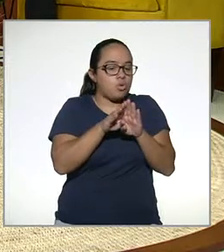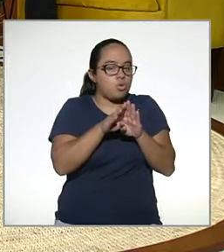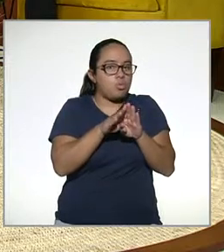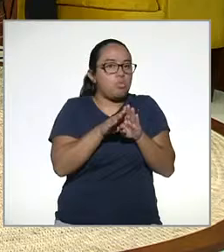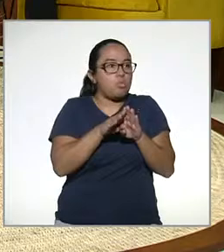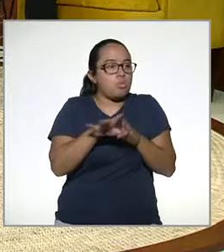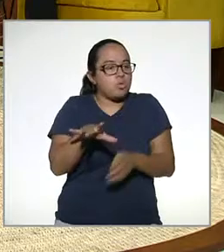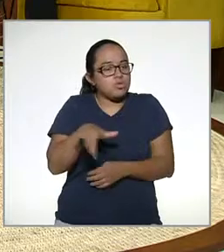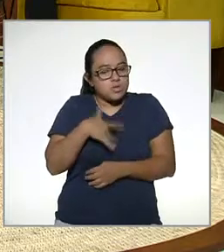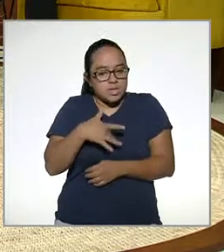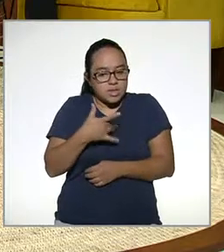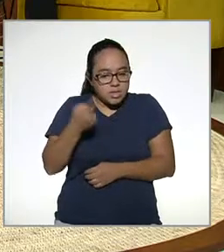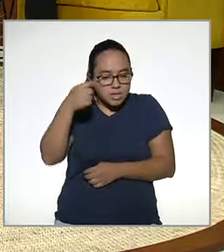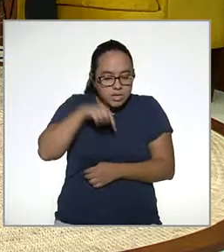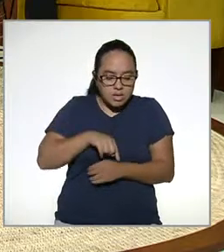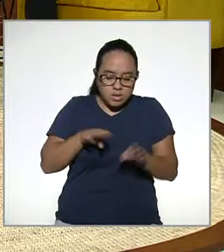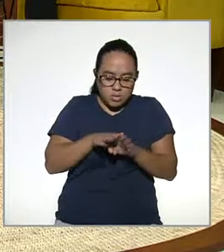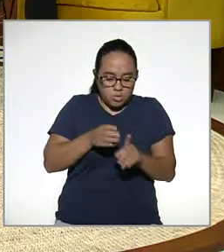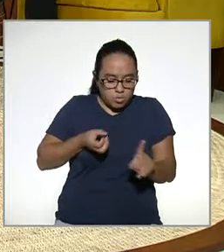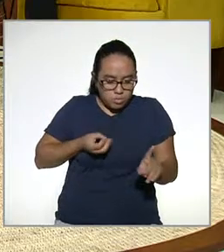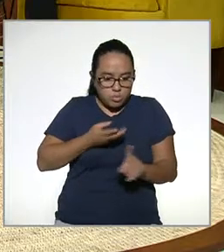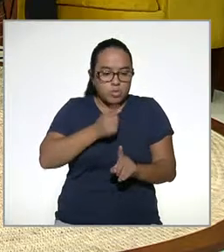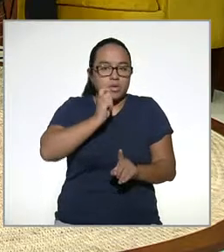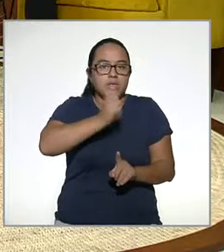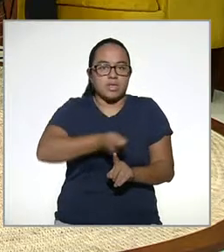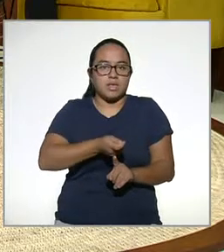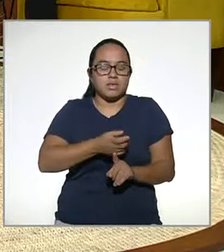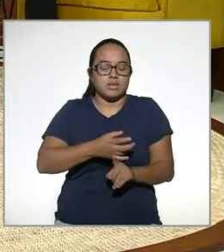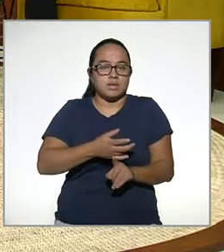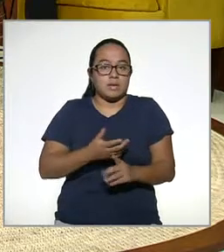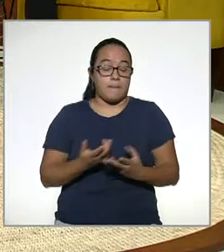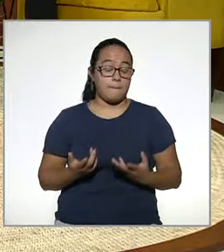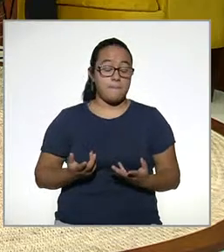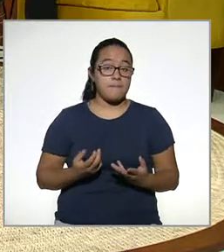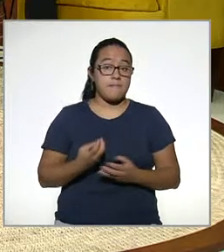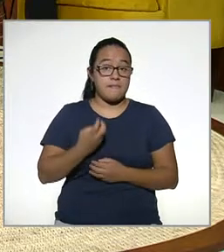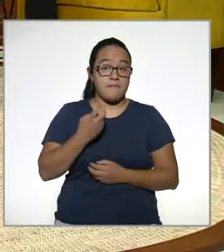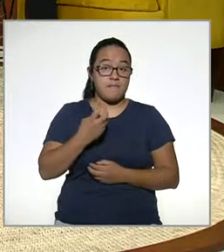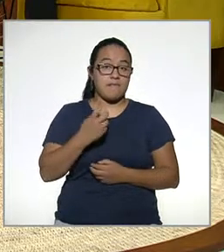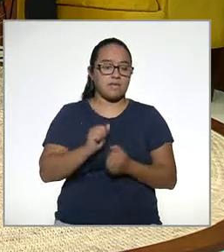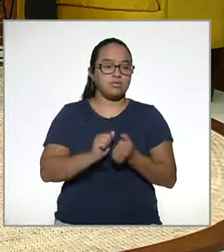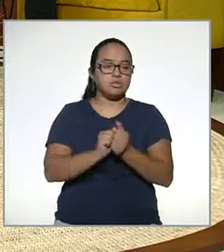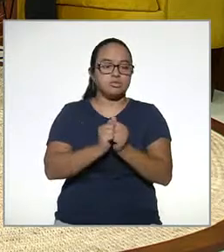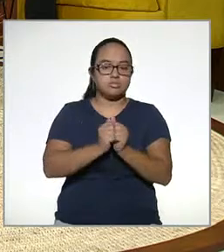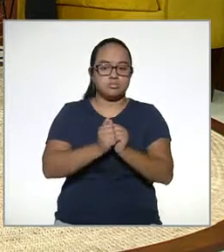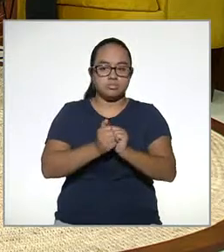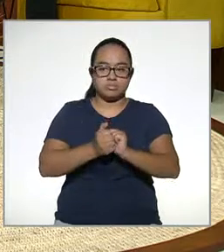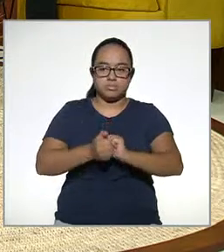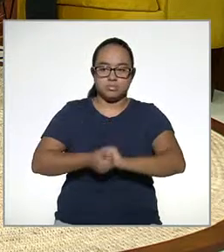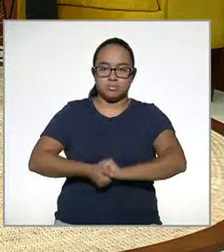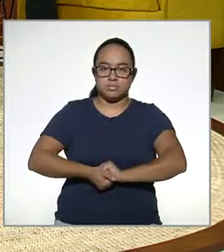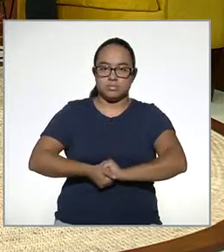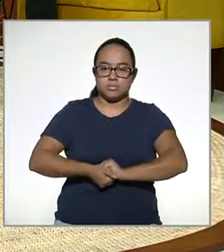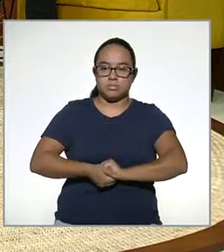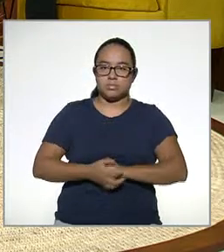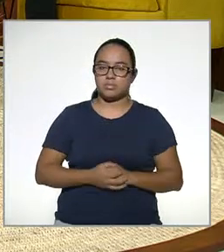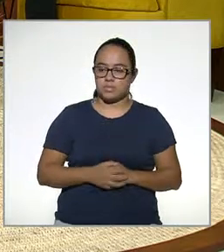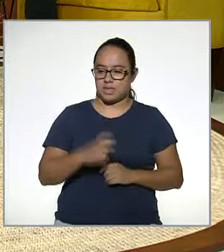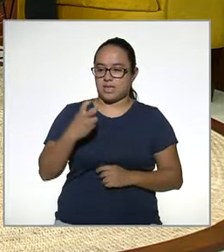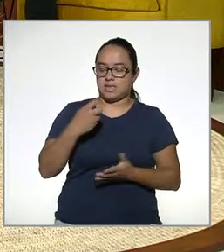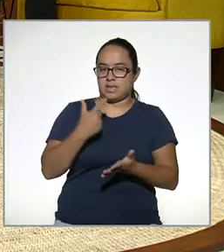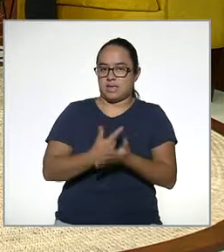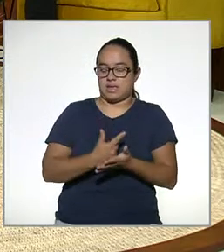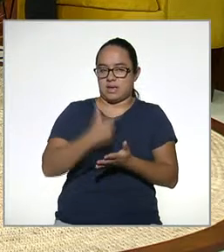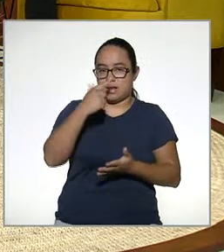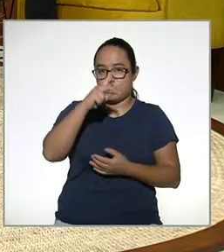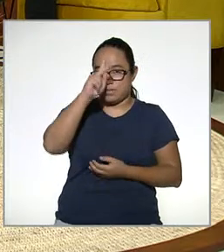te sientes, cómo nombrarlo, qué haces con lo que sí, entonces eso ya se vuelve como un problema más grave. Entonces, hay que pedir,